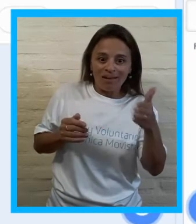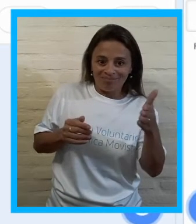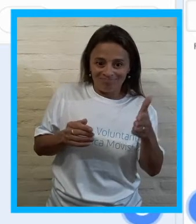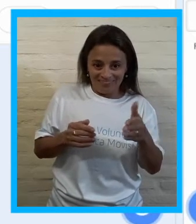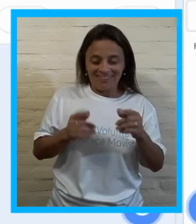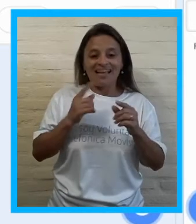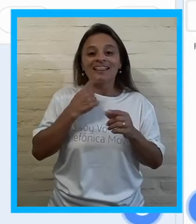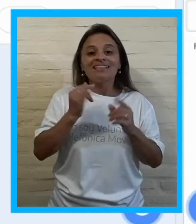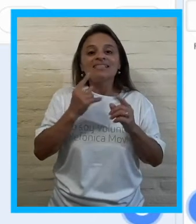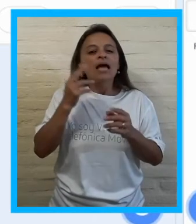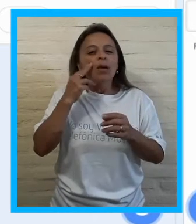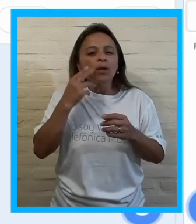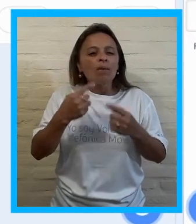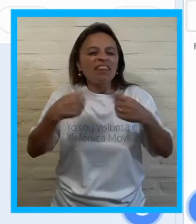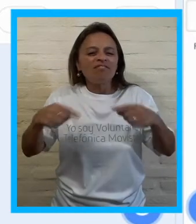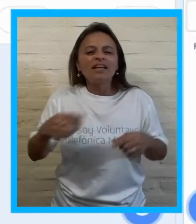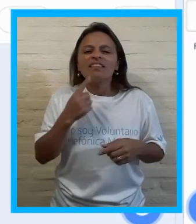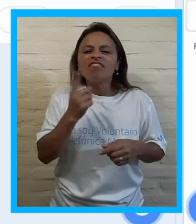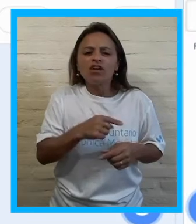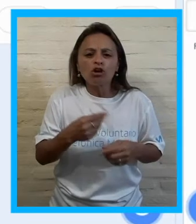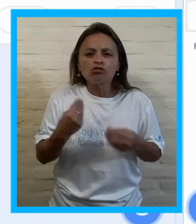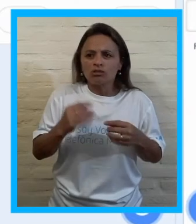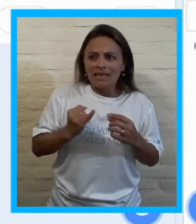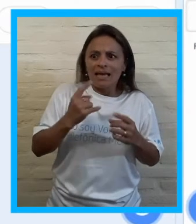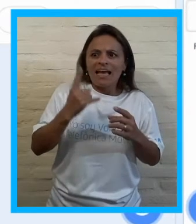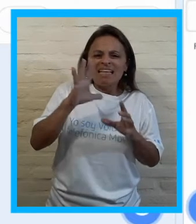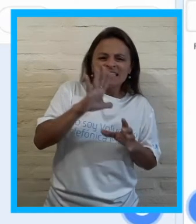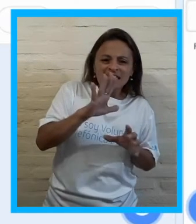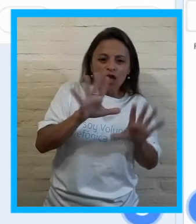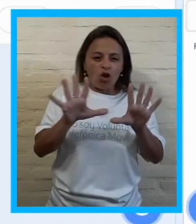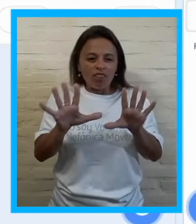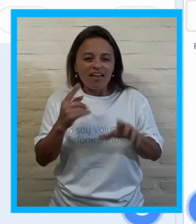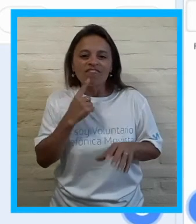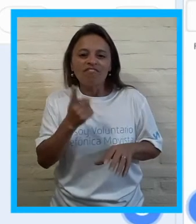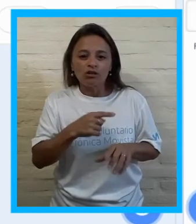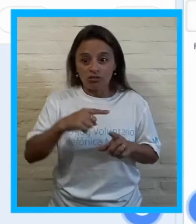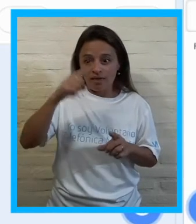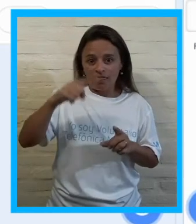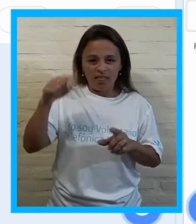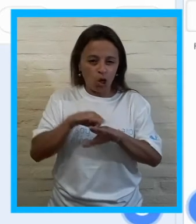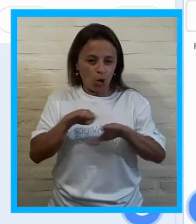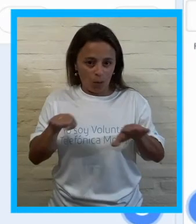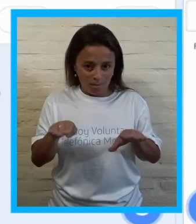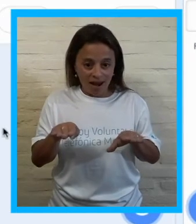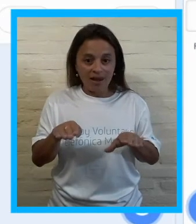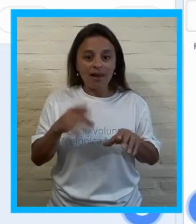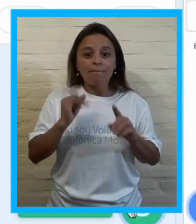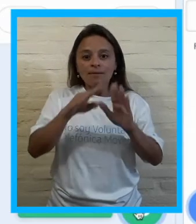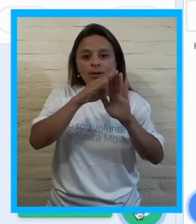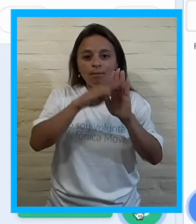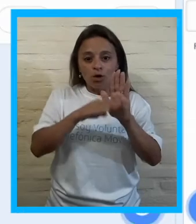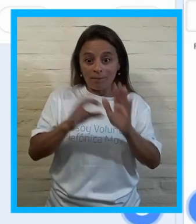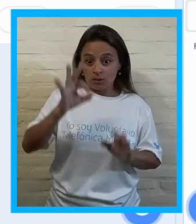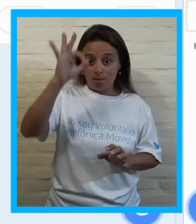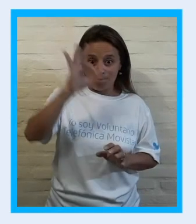se mueva a la izquierda. Podemos probar distintas velocidades en el movimiento de la nave, entre 5 y 10 es una velocidad normal. Seguimos con la